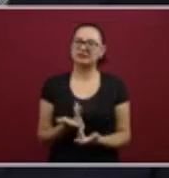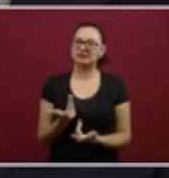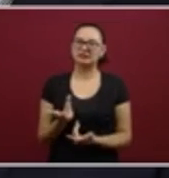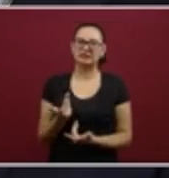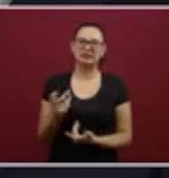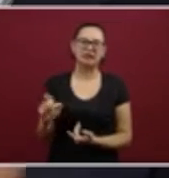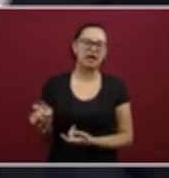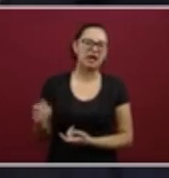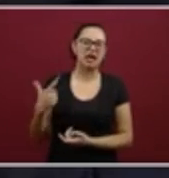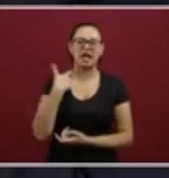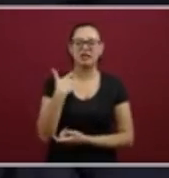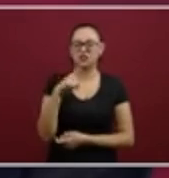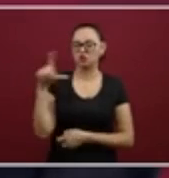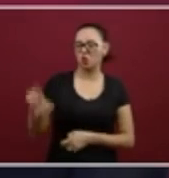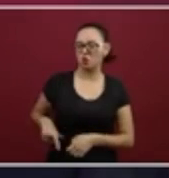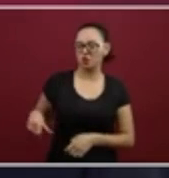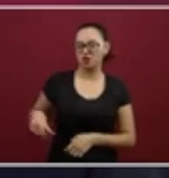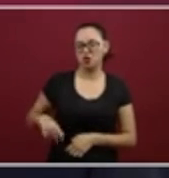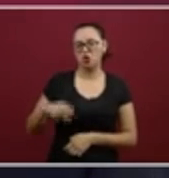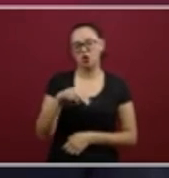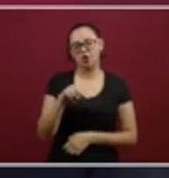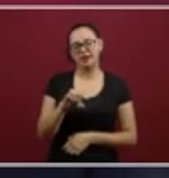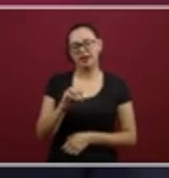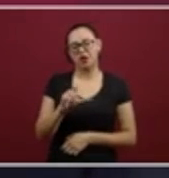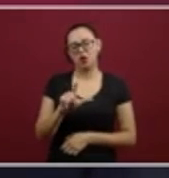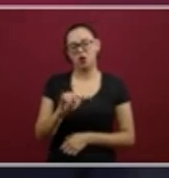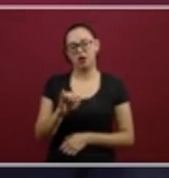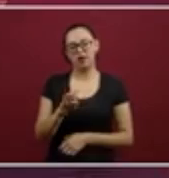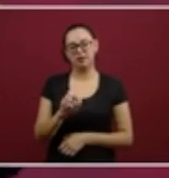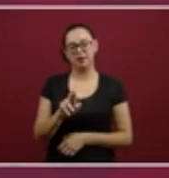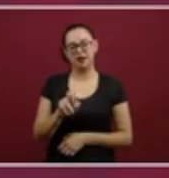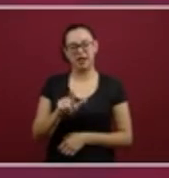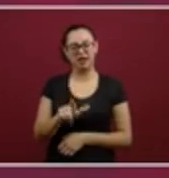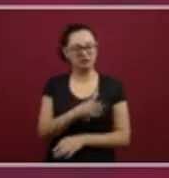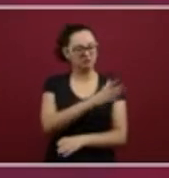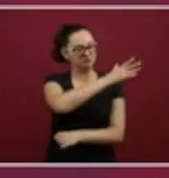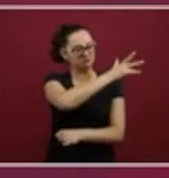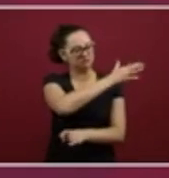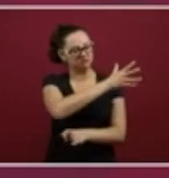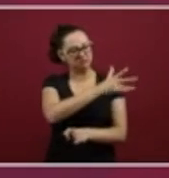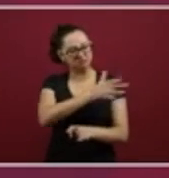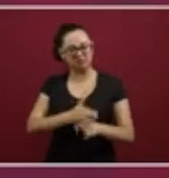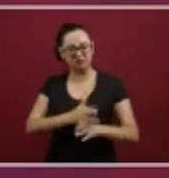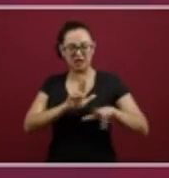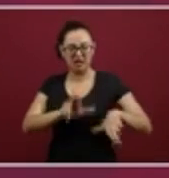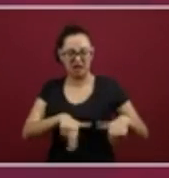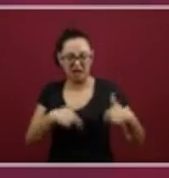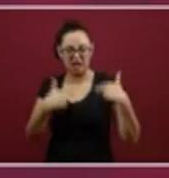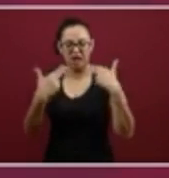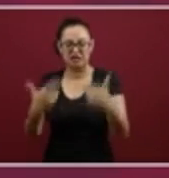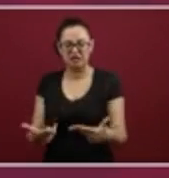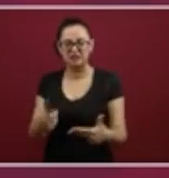del modelo neoliberal es que no se formaron